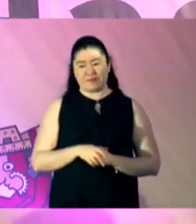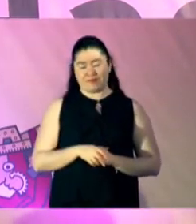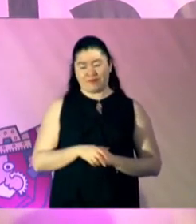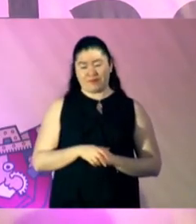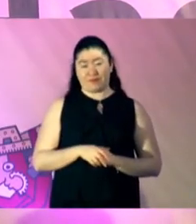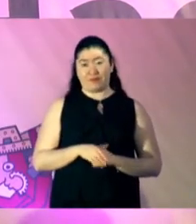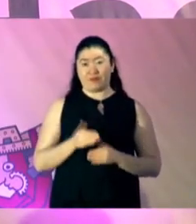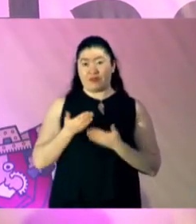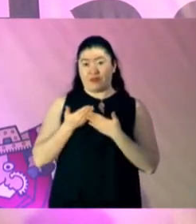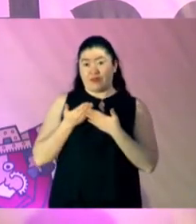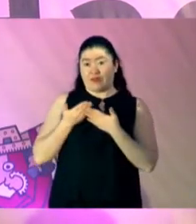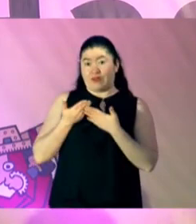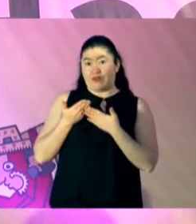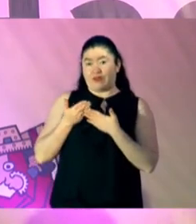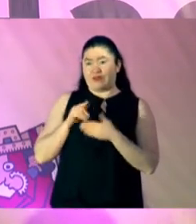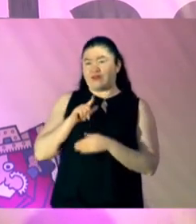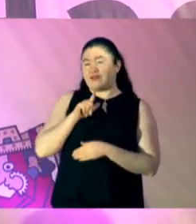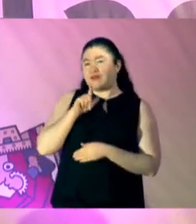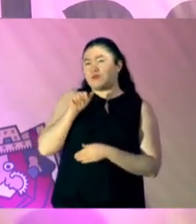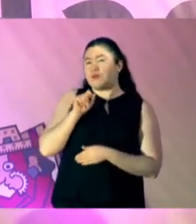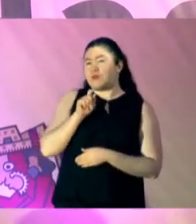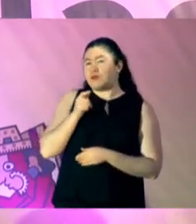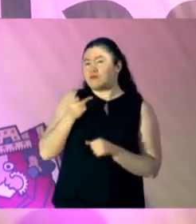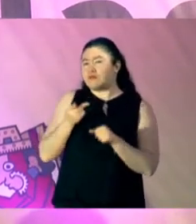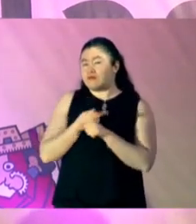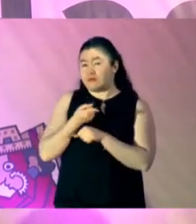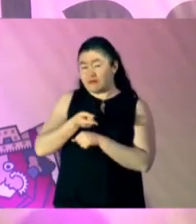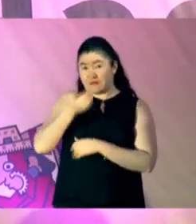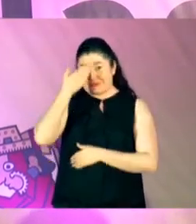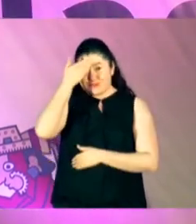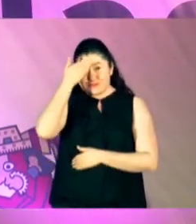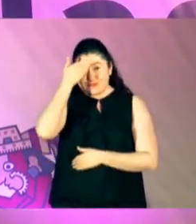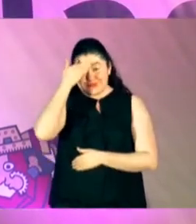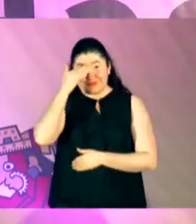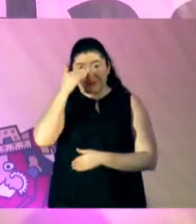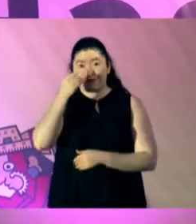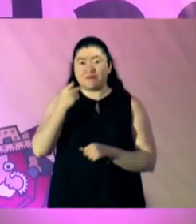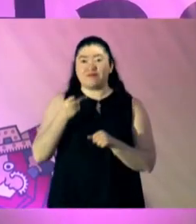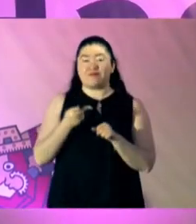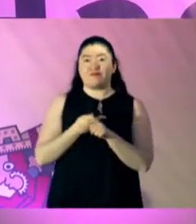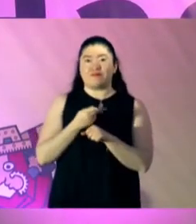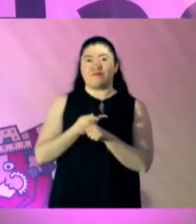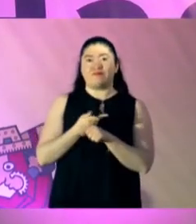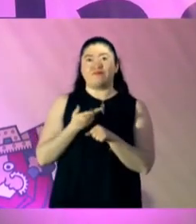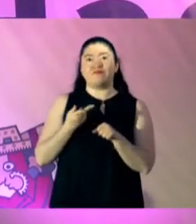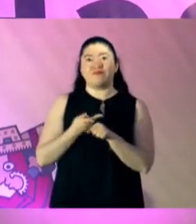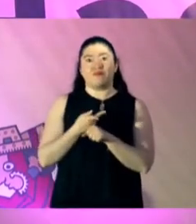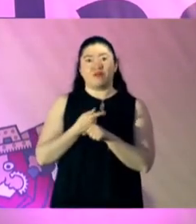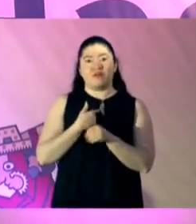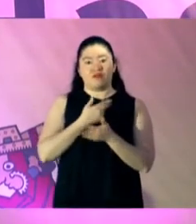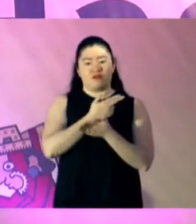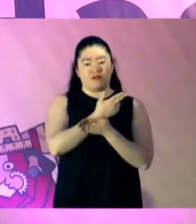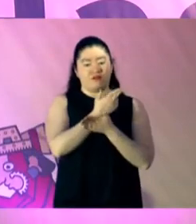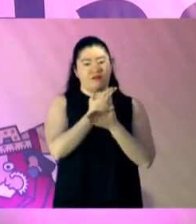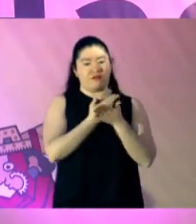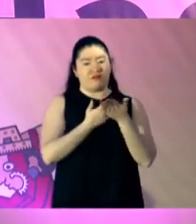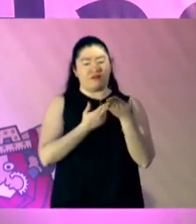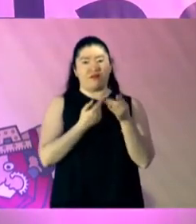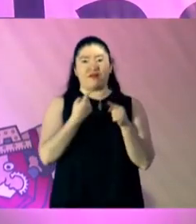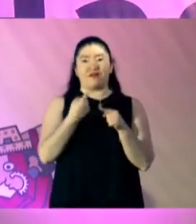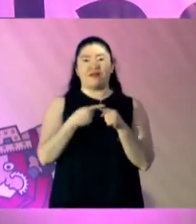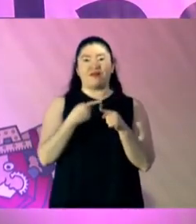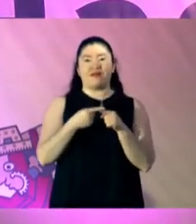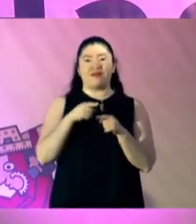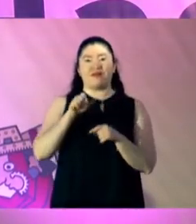un poquito de tiempo después porque como sabrán ustedes la portada y las ilustraciones eran de